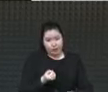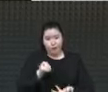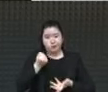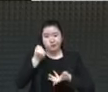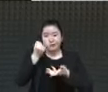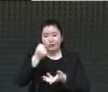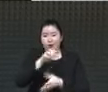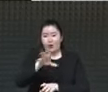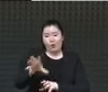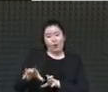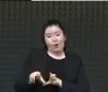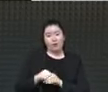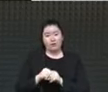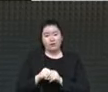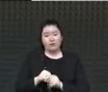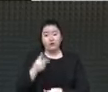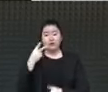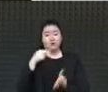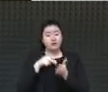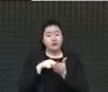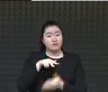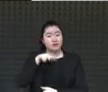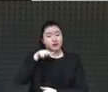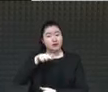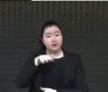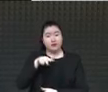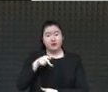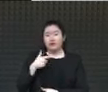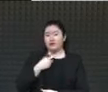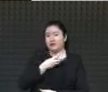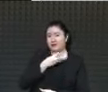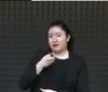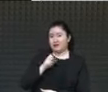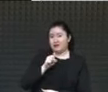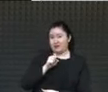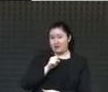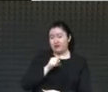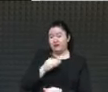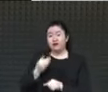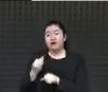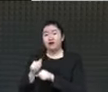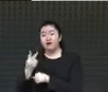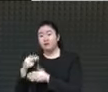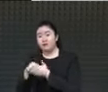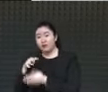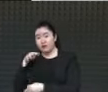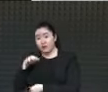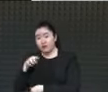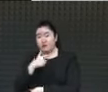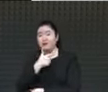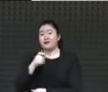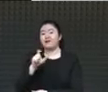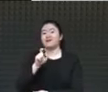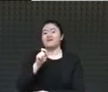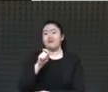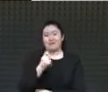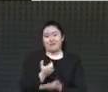en 2018 360 pesos, en 2019 720. En